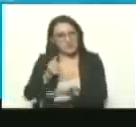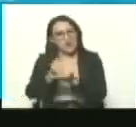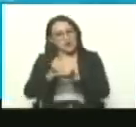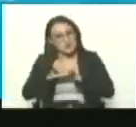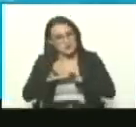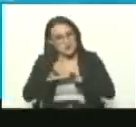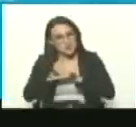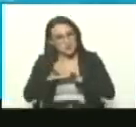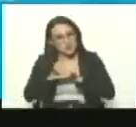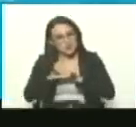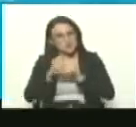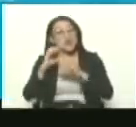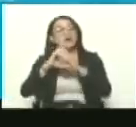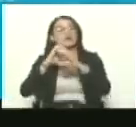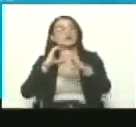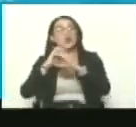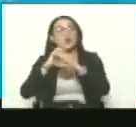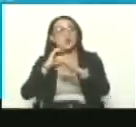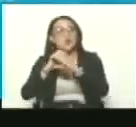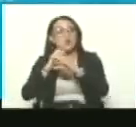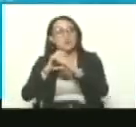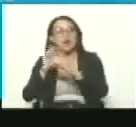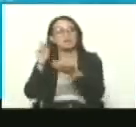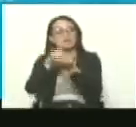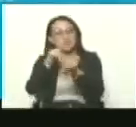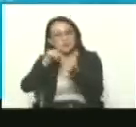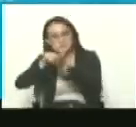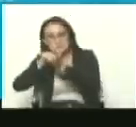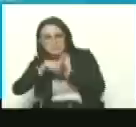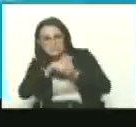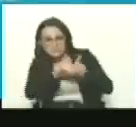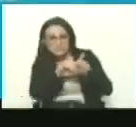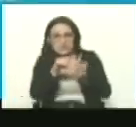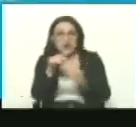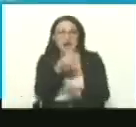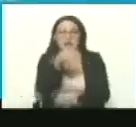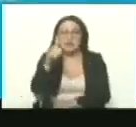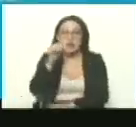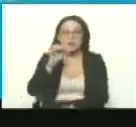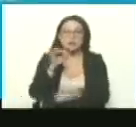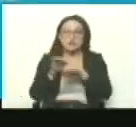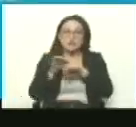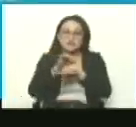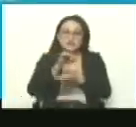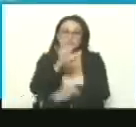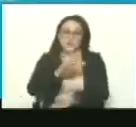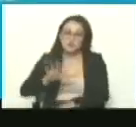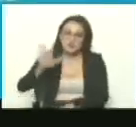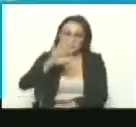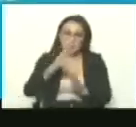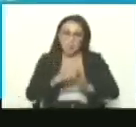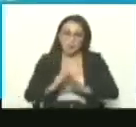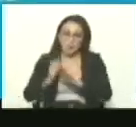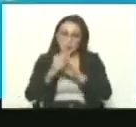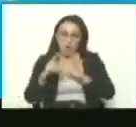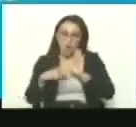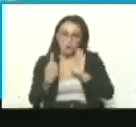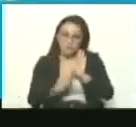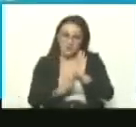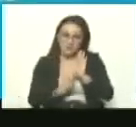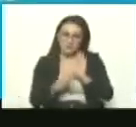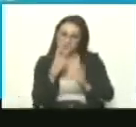un autobús, ¿verdad?, para hacer los recorridos en todos los municipios y en todos los territorios comunales,